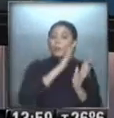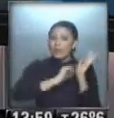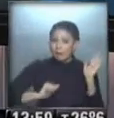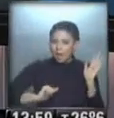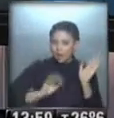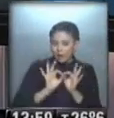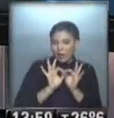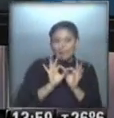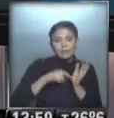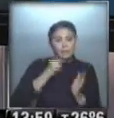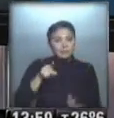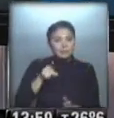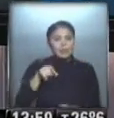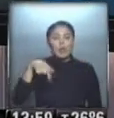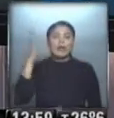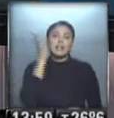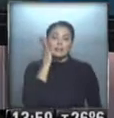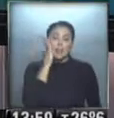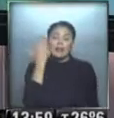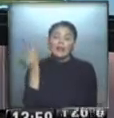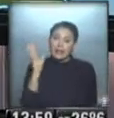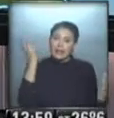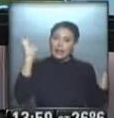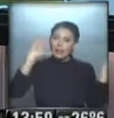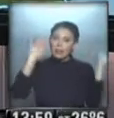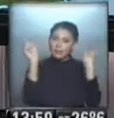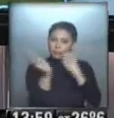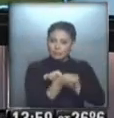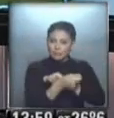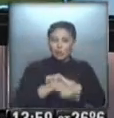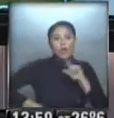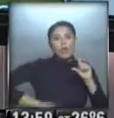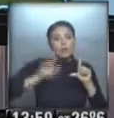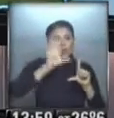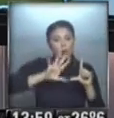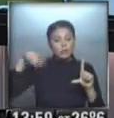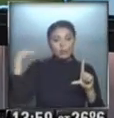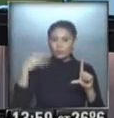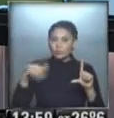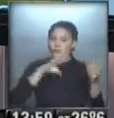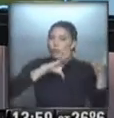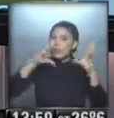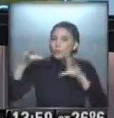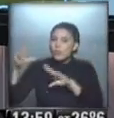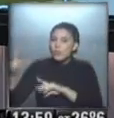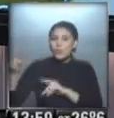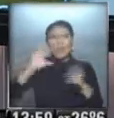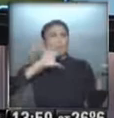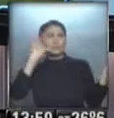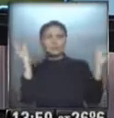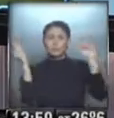y si cerca de la ciudad a la tardecita inestabilidad noroeste cuántas nubes cuánta